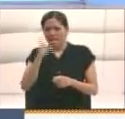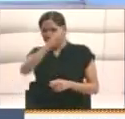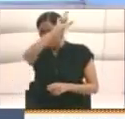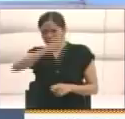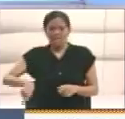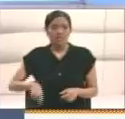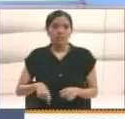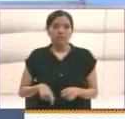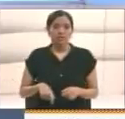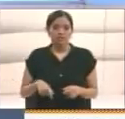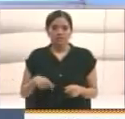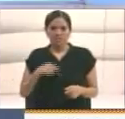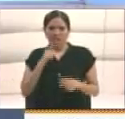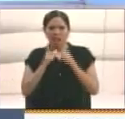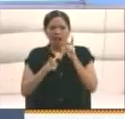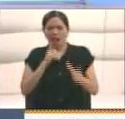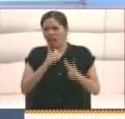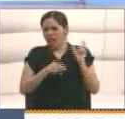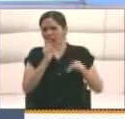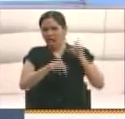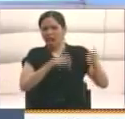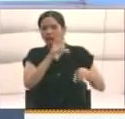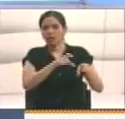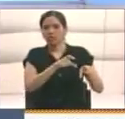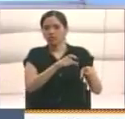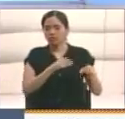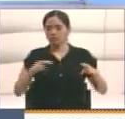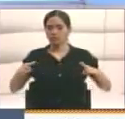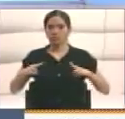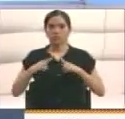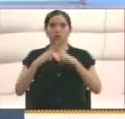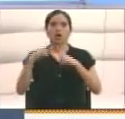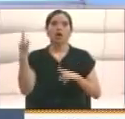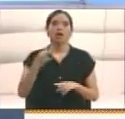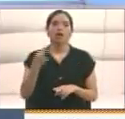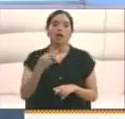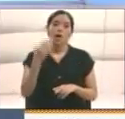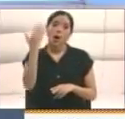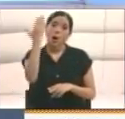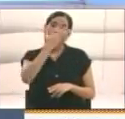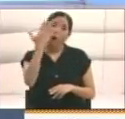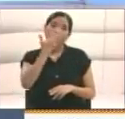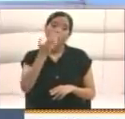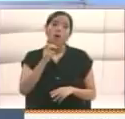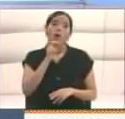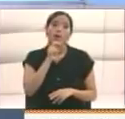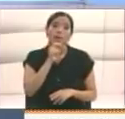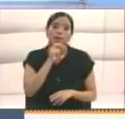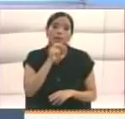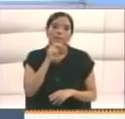Y se encontraron con la realidad. Oro parece, plata no es.